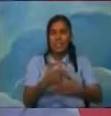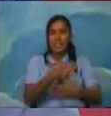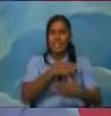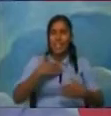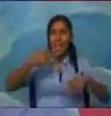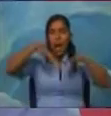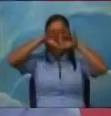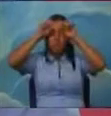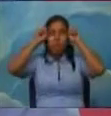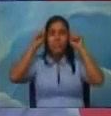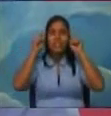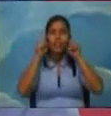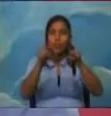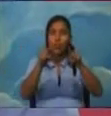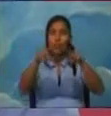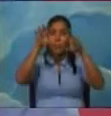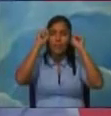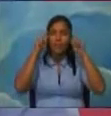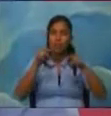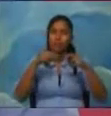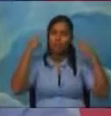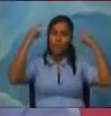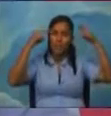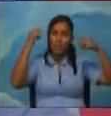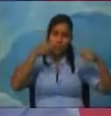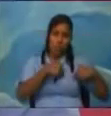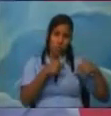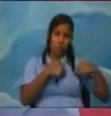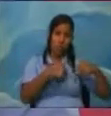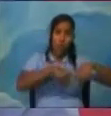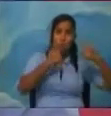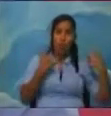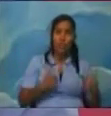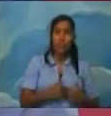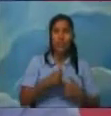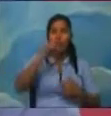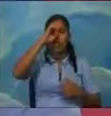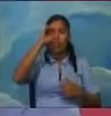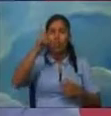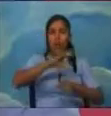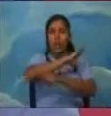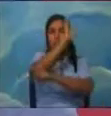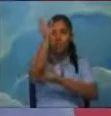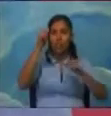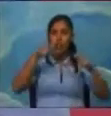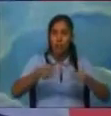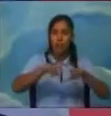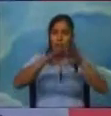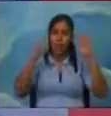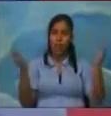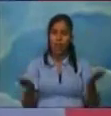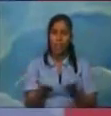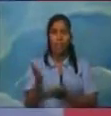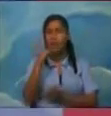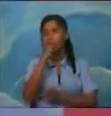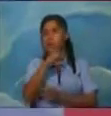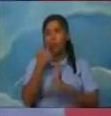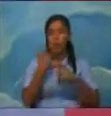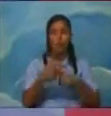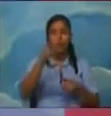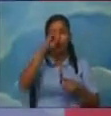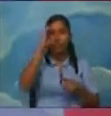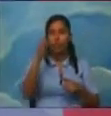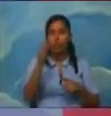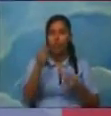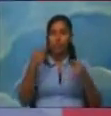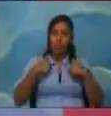aprende hoy y reflexiona en tu corazón que Jehová es Dios arriba en los cielos, abajo en la tierra, y no hay otro Dios como